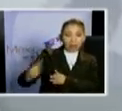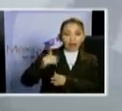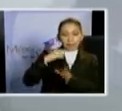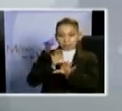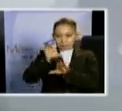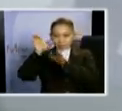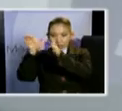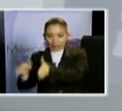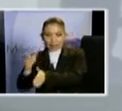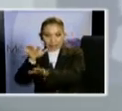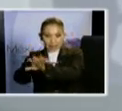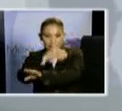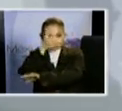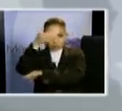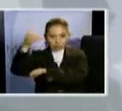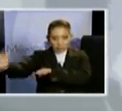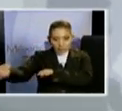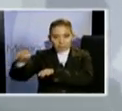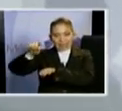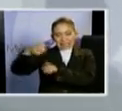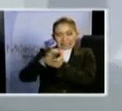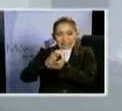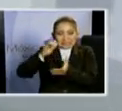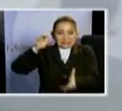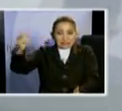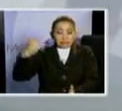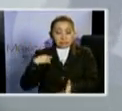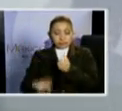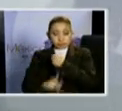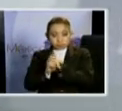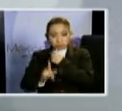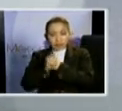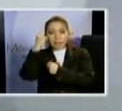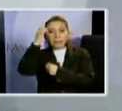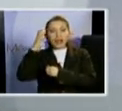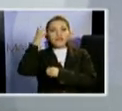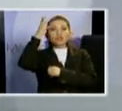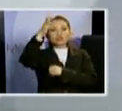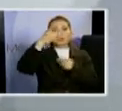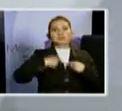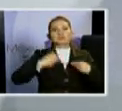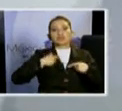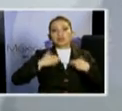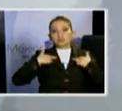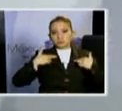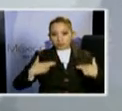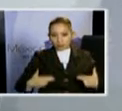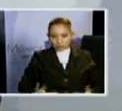un lado, el cambio climático es un enorme desafío para el futuro de la humanidad,